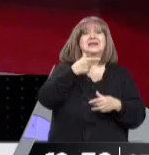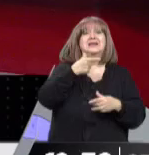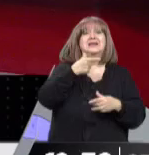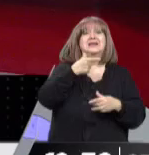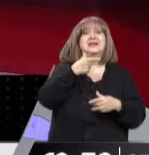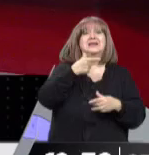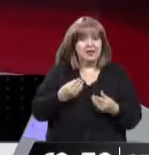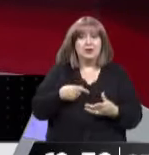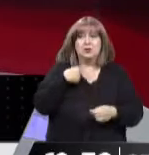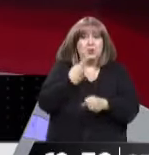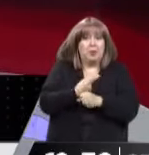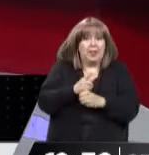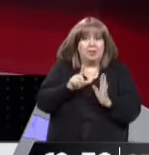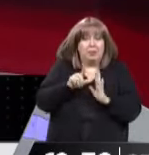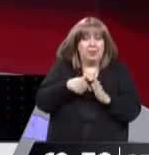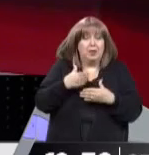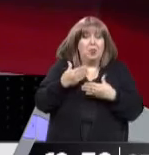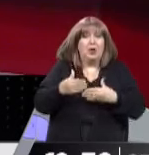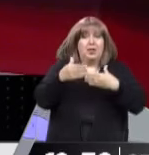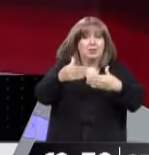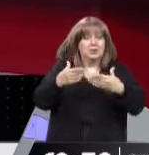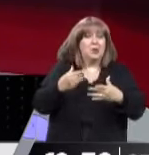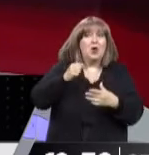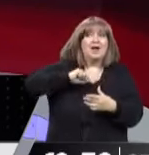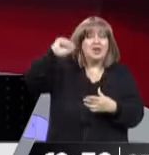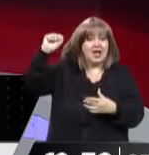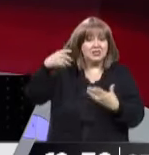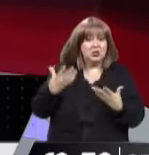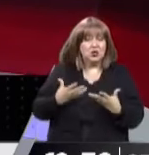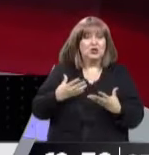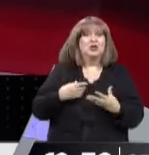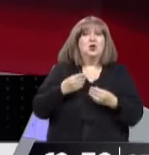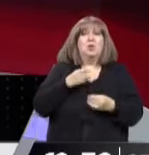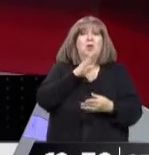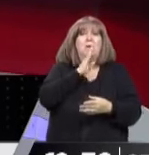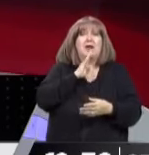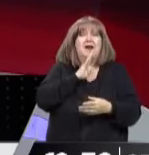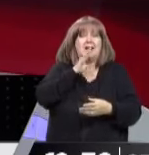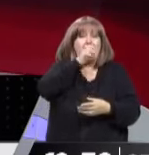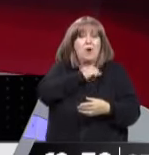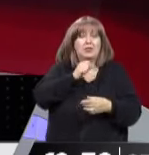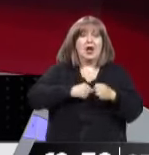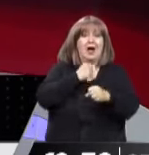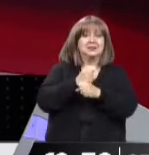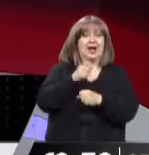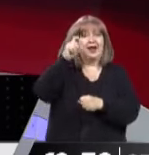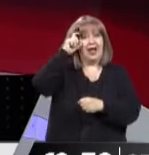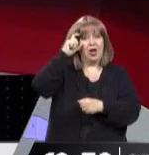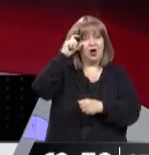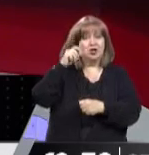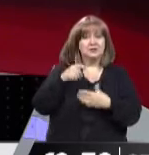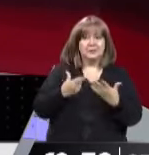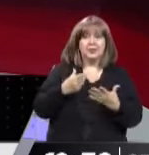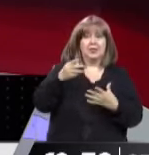en el país con los índices inflacionarios y demás todos la vivimos la realidad es decir que está este reclamo es